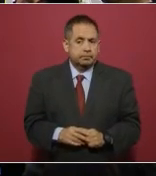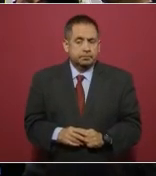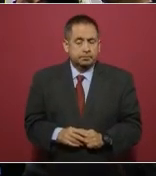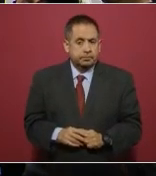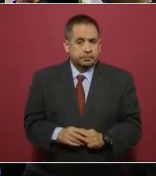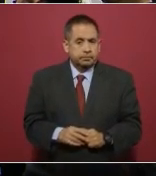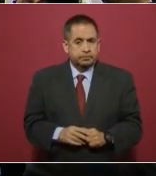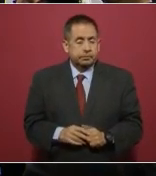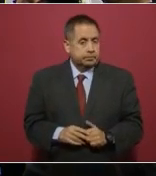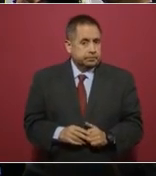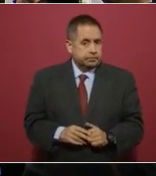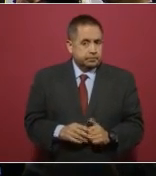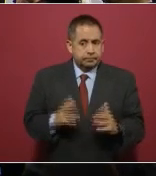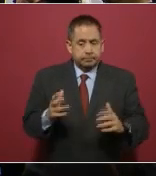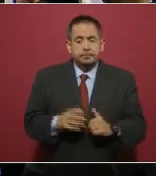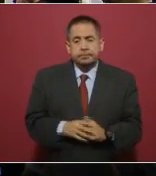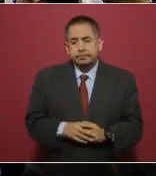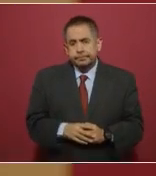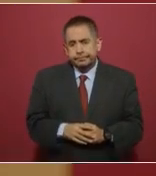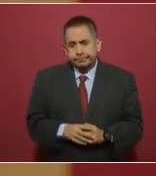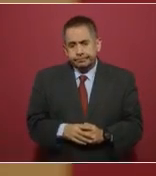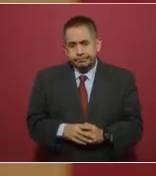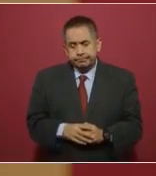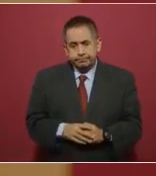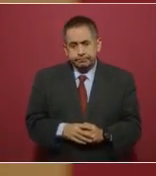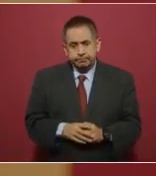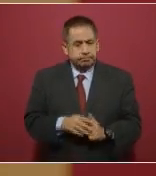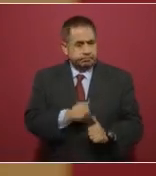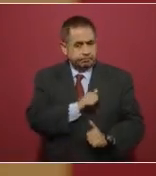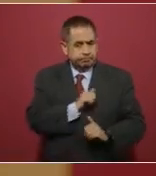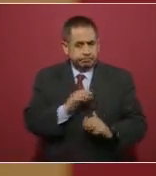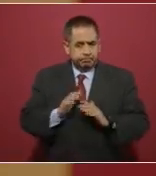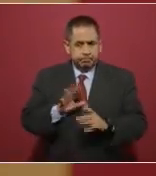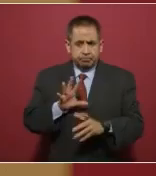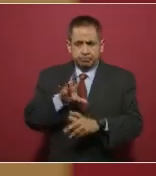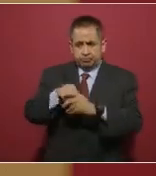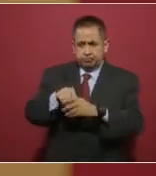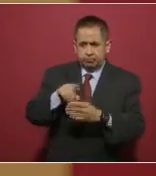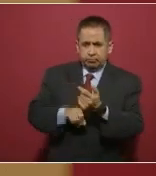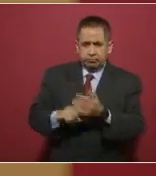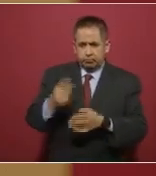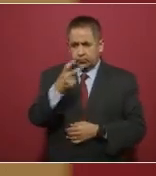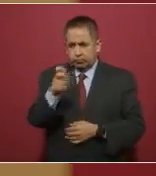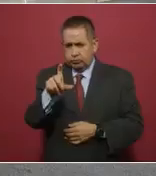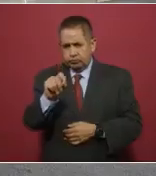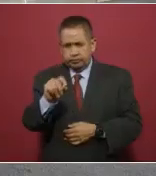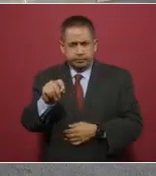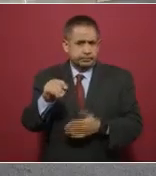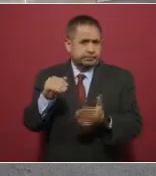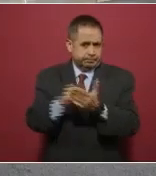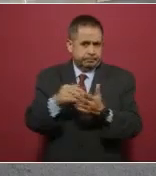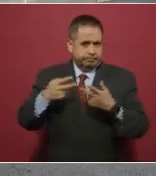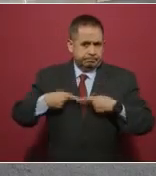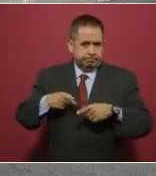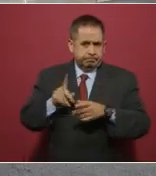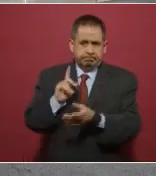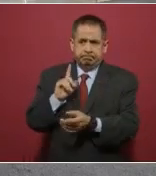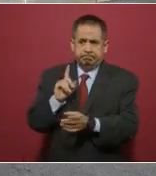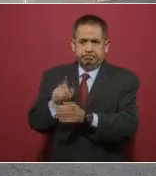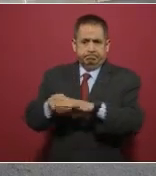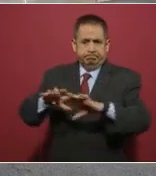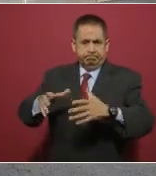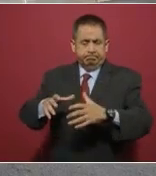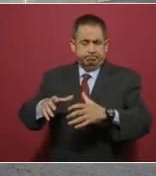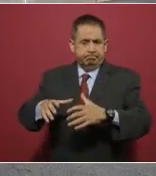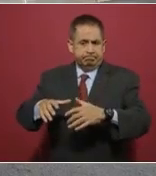En lo general, el Ejército tiene 220,000 elementos,